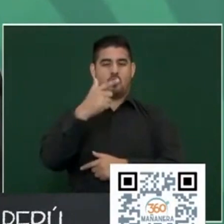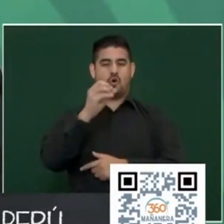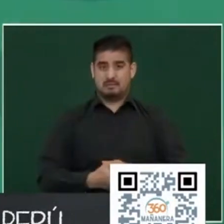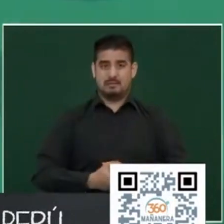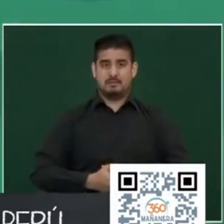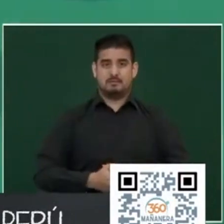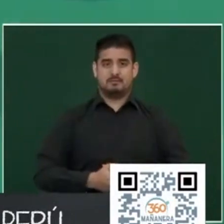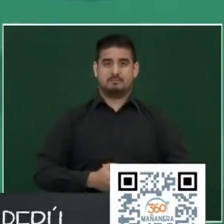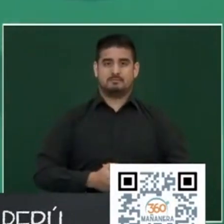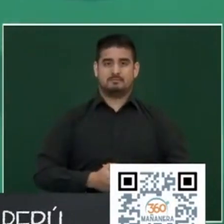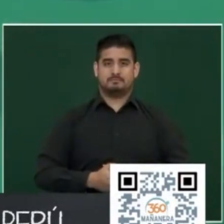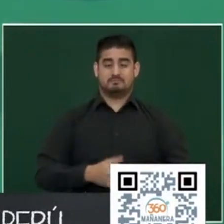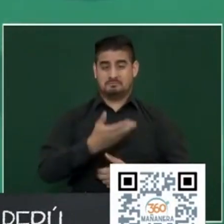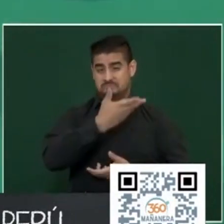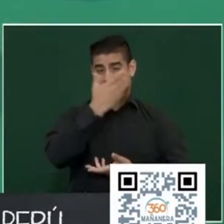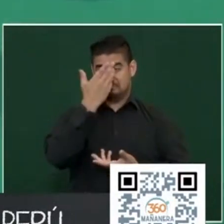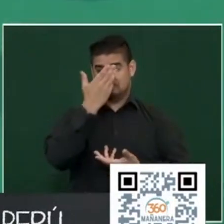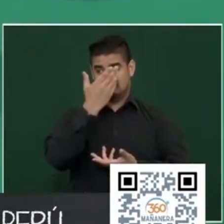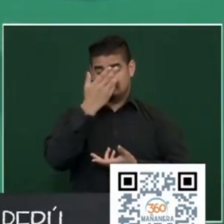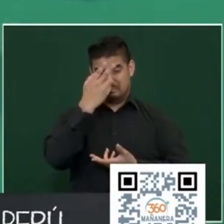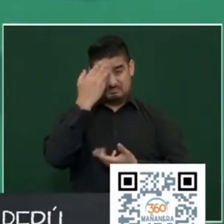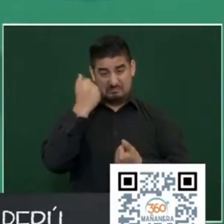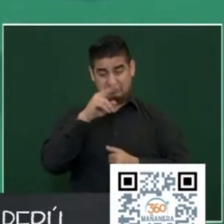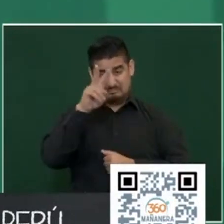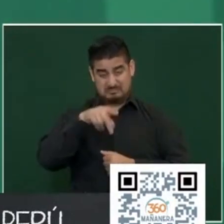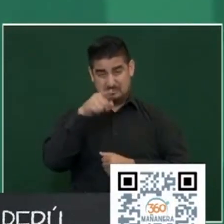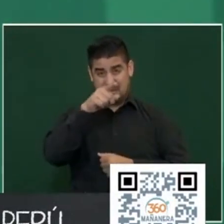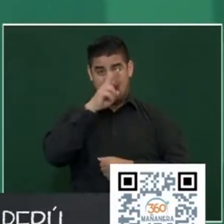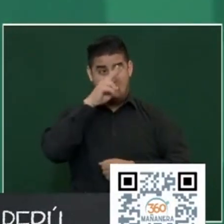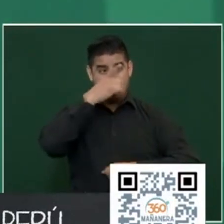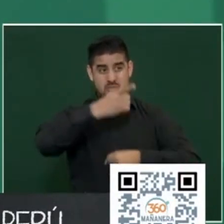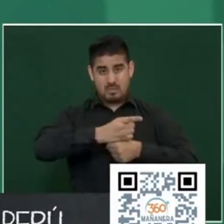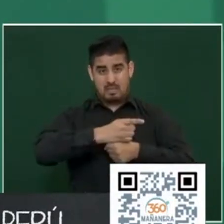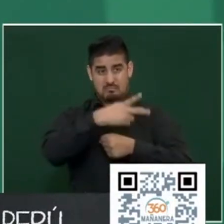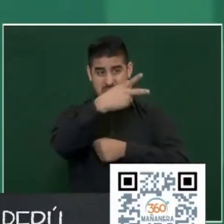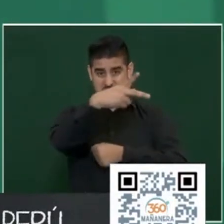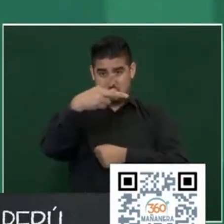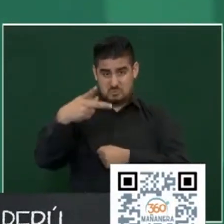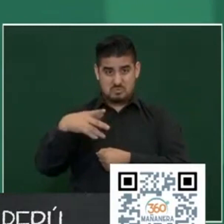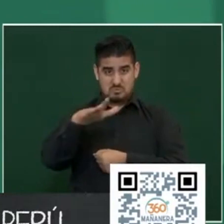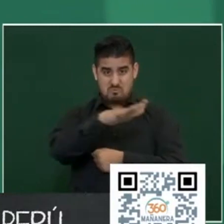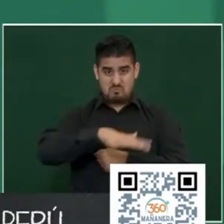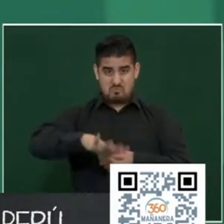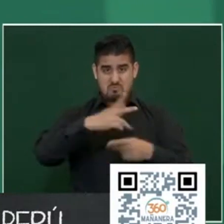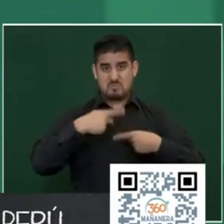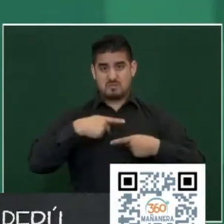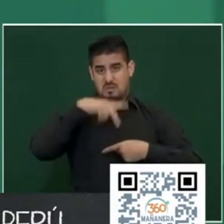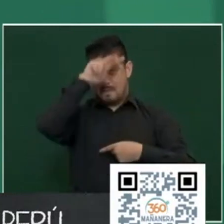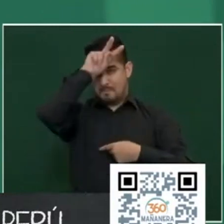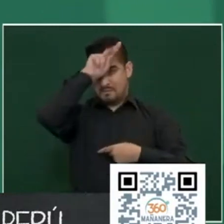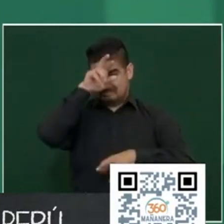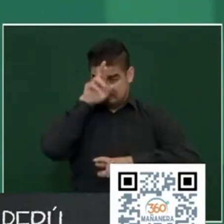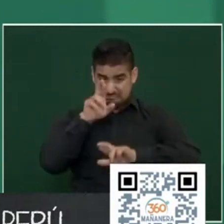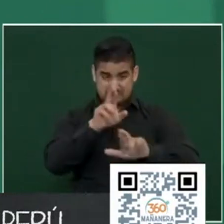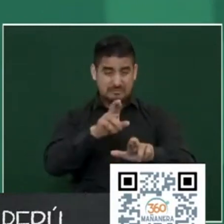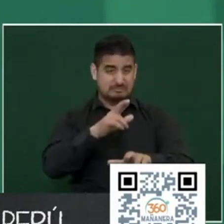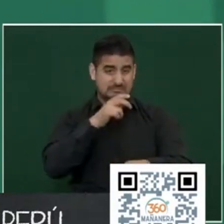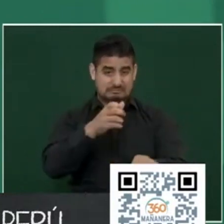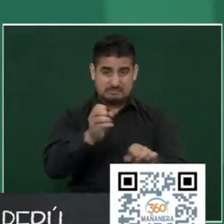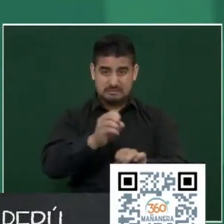técnico, no se respetó la voluntad del pueblo de Perú. No se habla mucho de